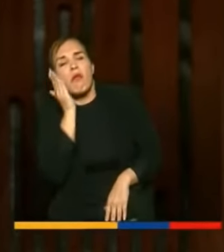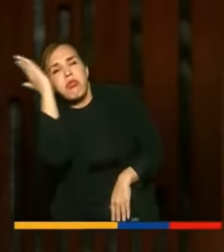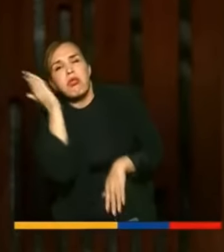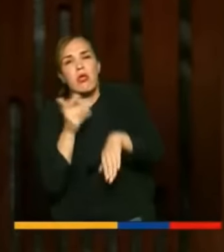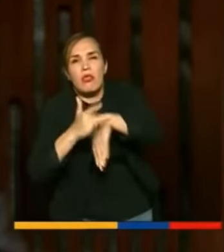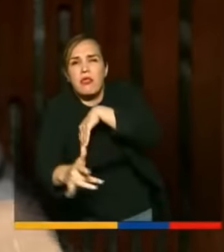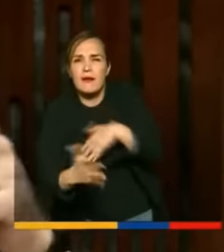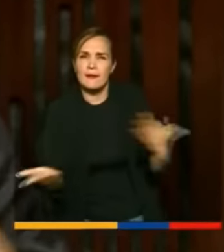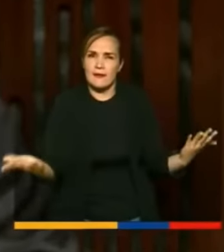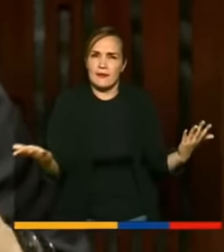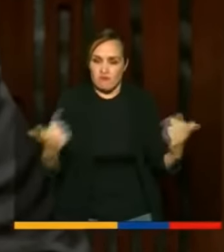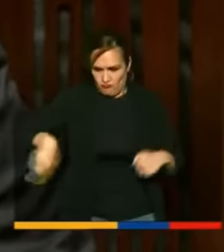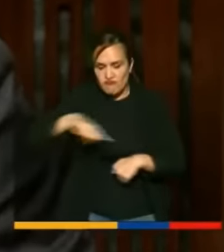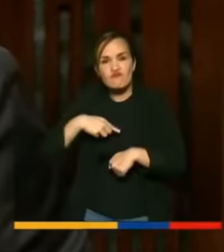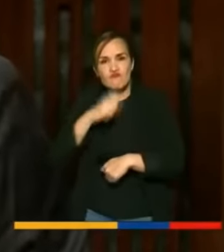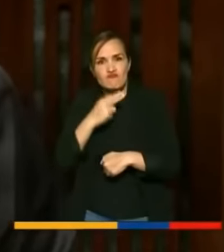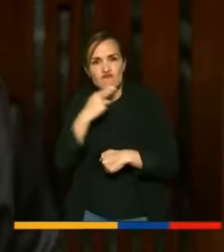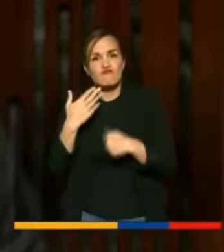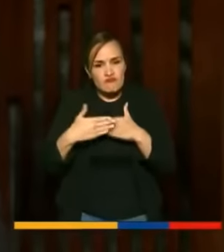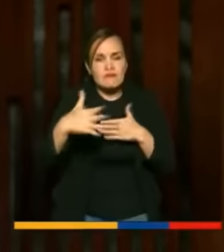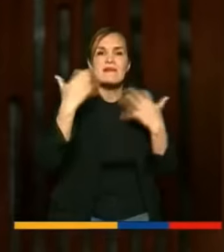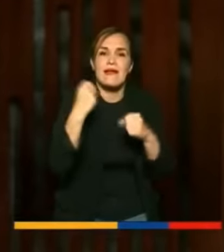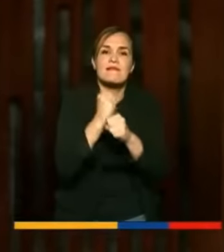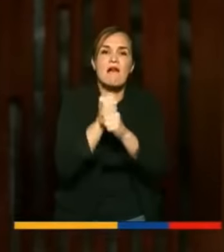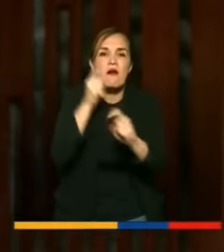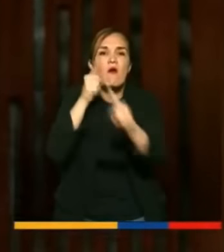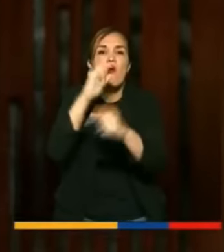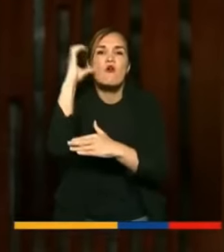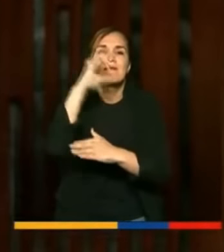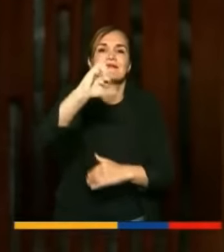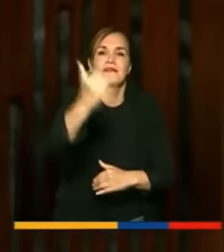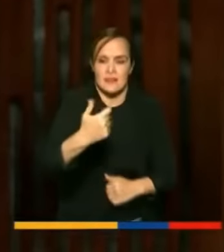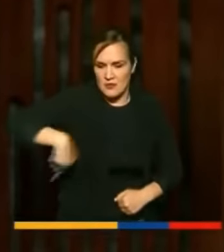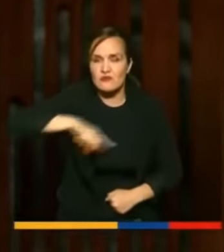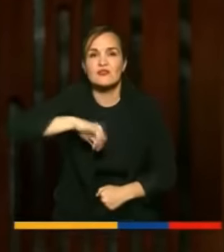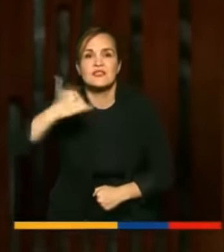que queremos trabajar y madrugar por este país, y vamos